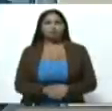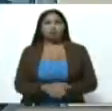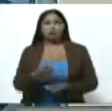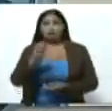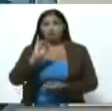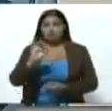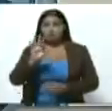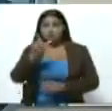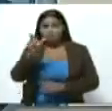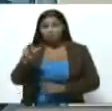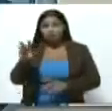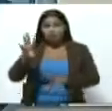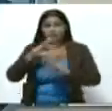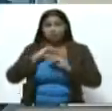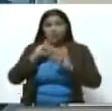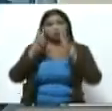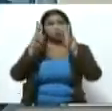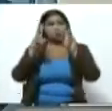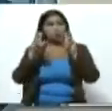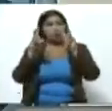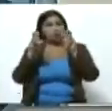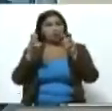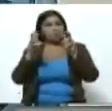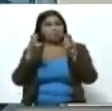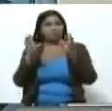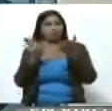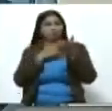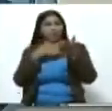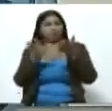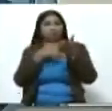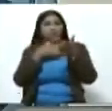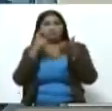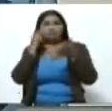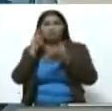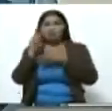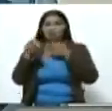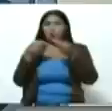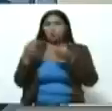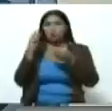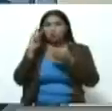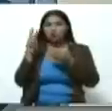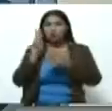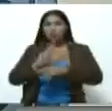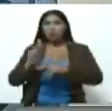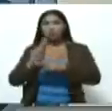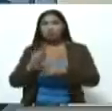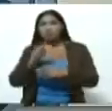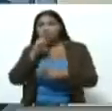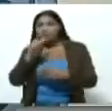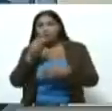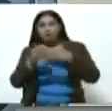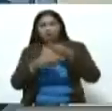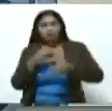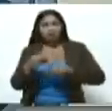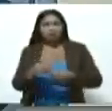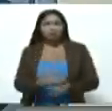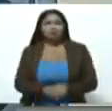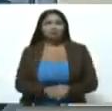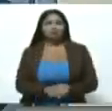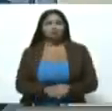asumiendo supuestamente en redes, o sea, diciendo, vean ustedes a veces el uso indebido que se le